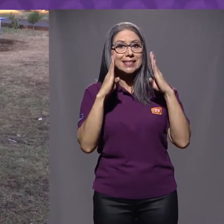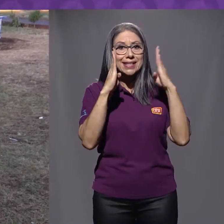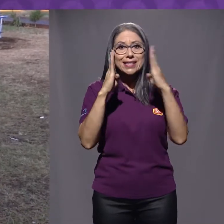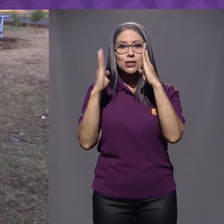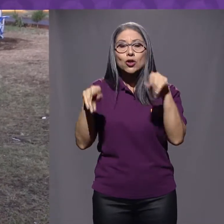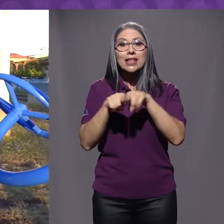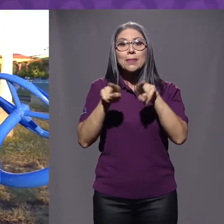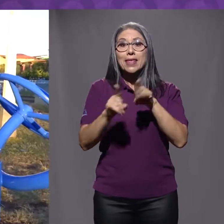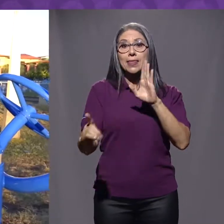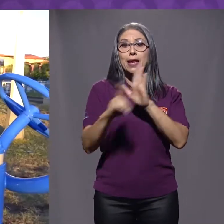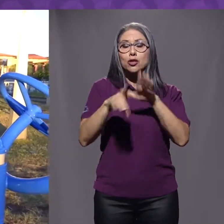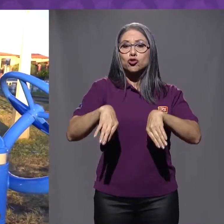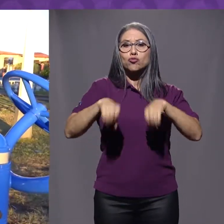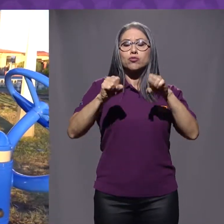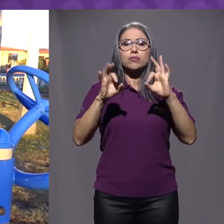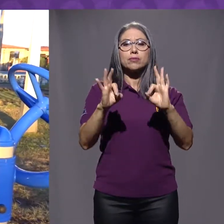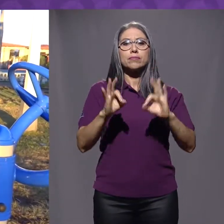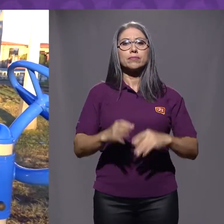efectivo a sus derechos.